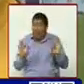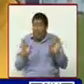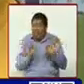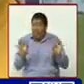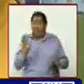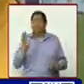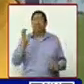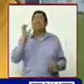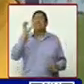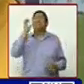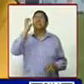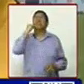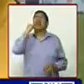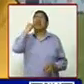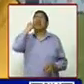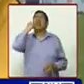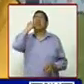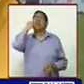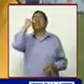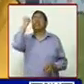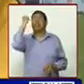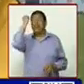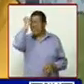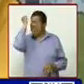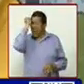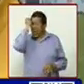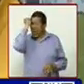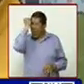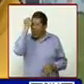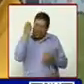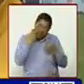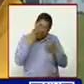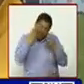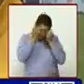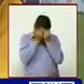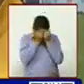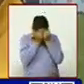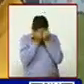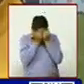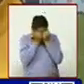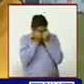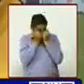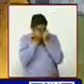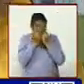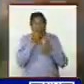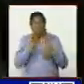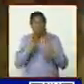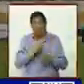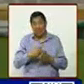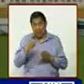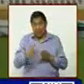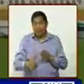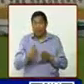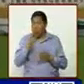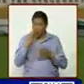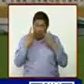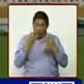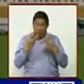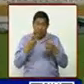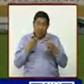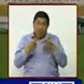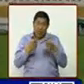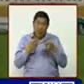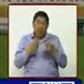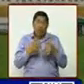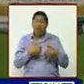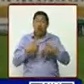vez que muchas veces no se te dé, es duro, ¿no? Es duro, pero de eso se trata esta profesión también, ¿no? ¿Te ves dirigiendo Copa